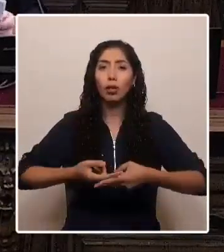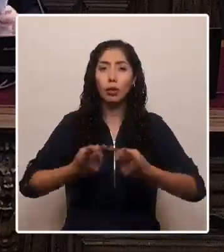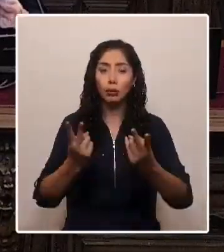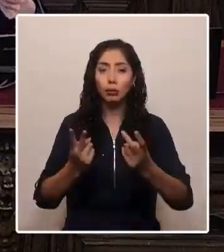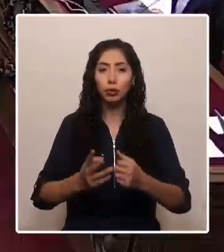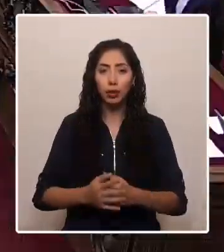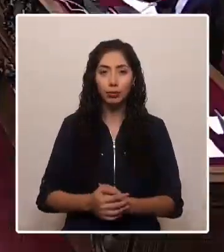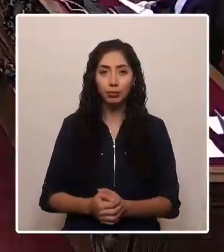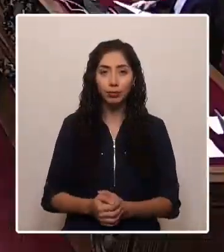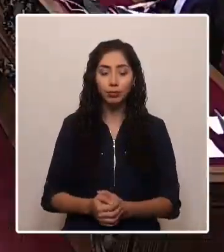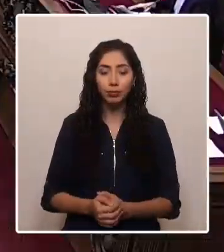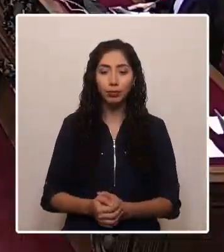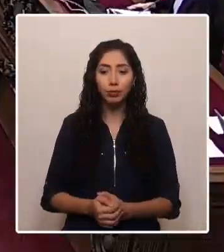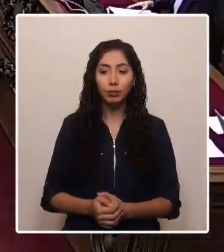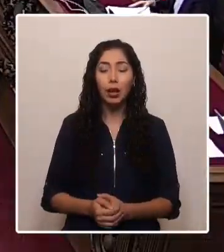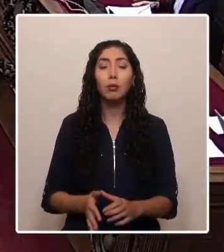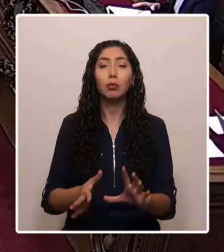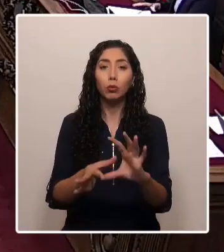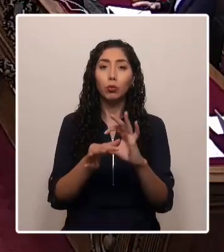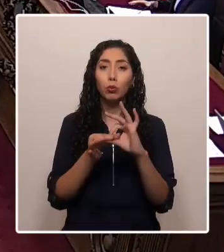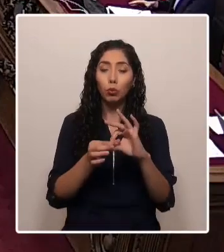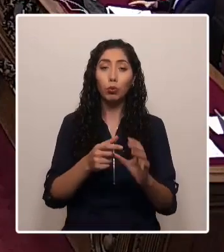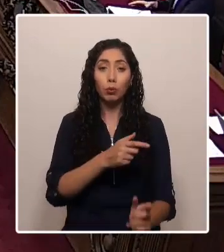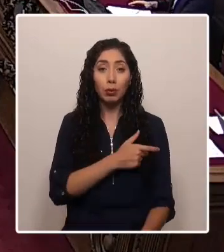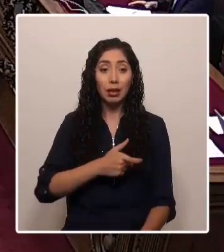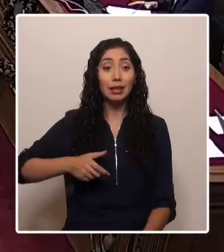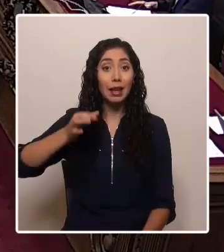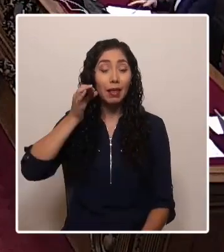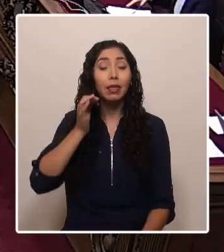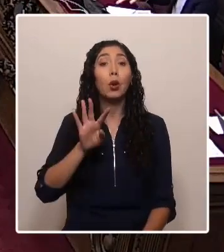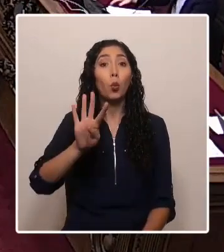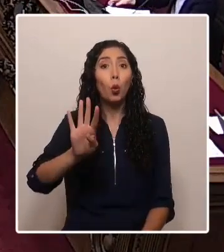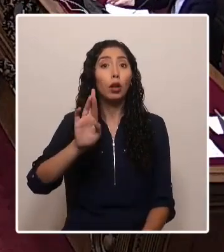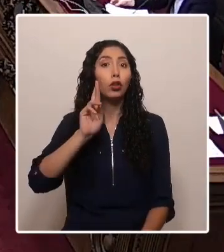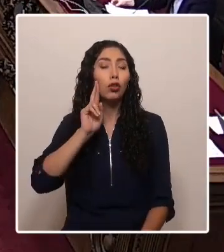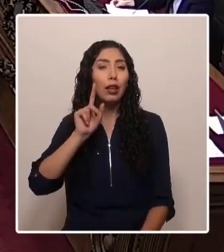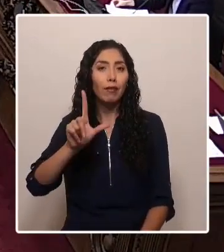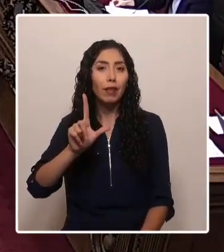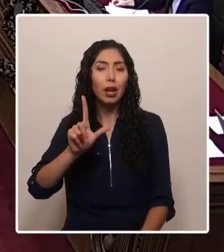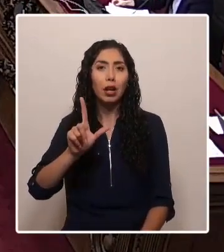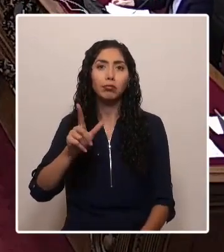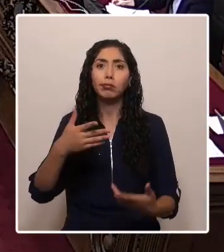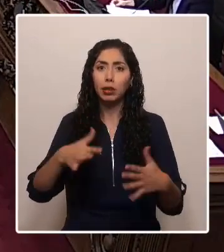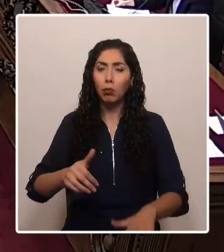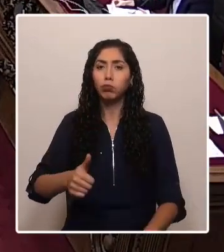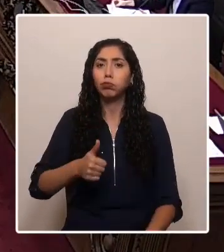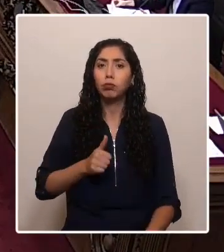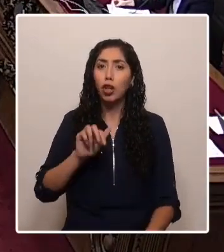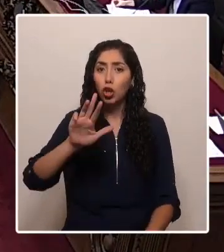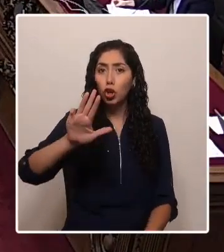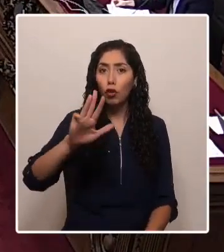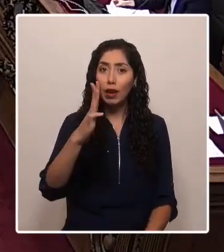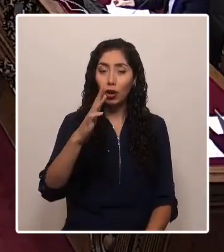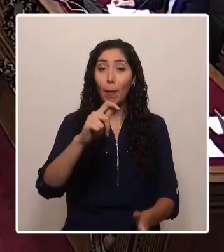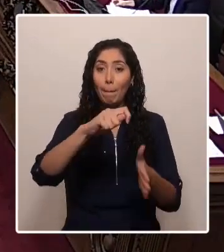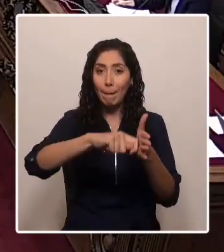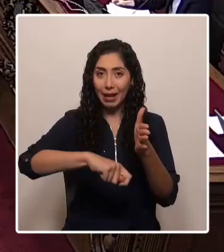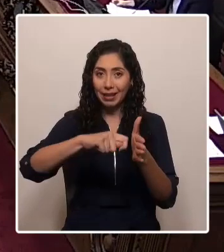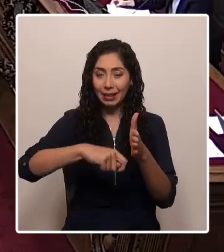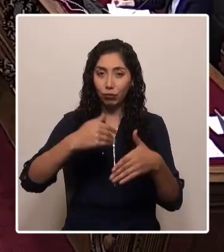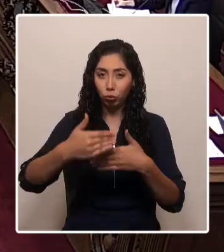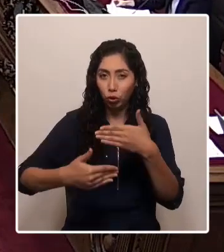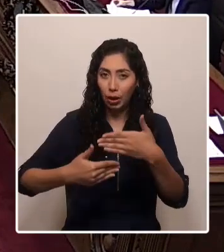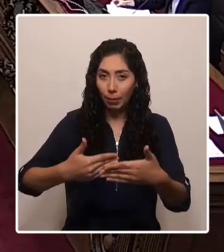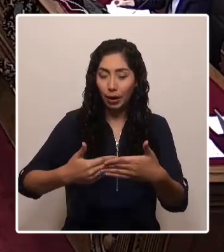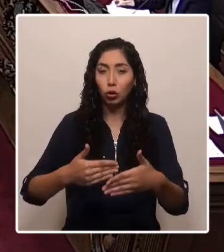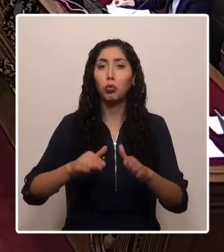Muchas gracias, presidenta. Este 4 de abril completamos nuestro 9º mes de funcionamiento y tal como está previsto en nuestro reglamento